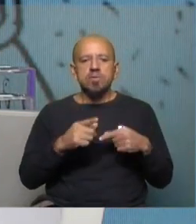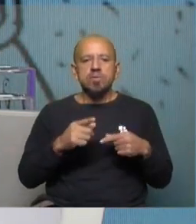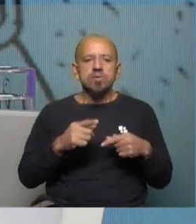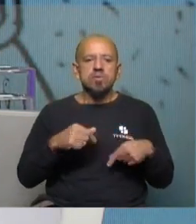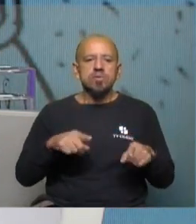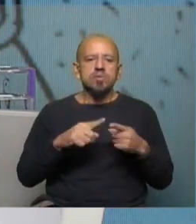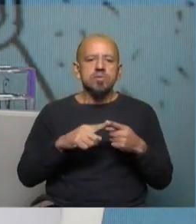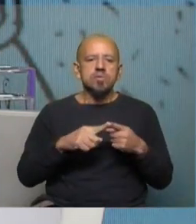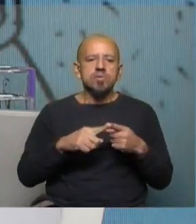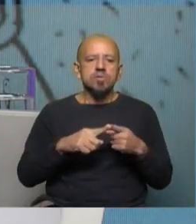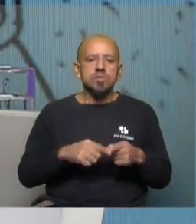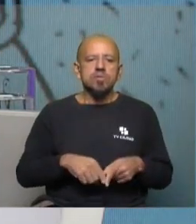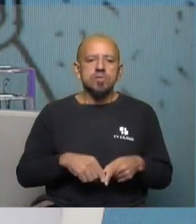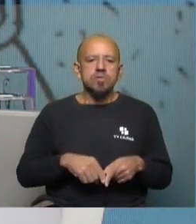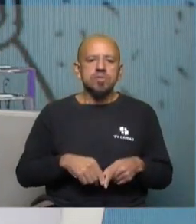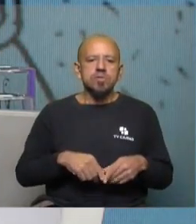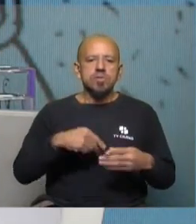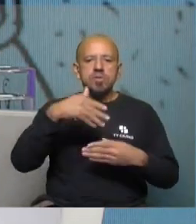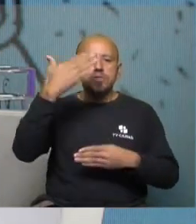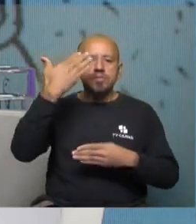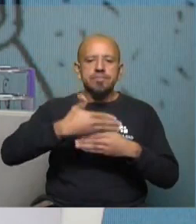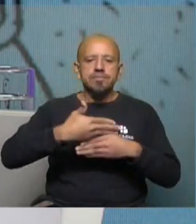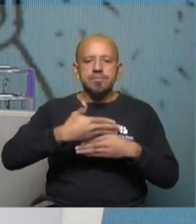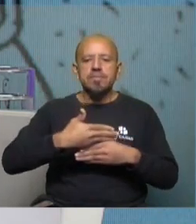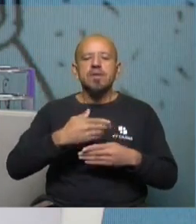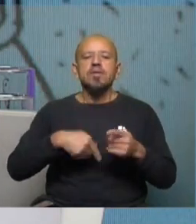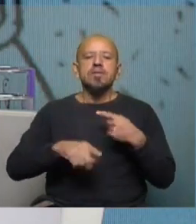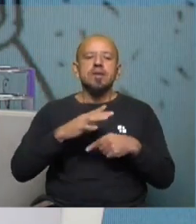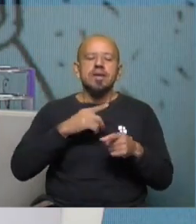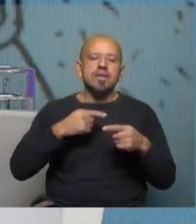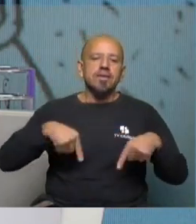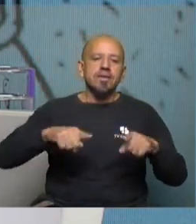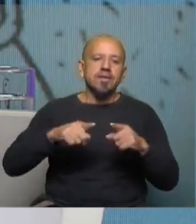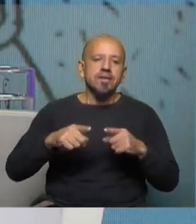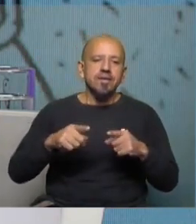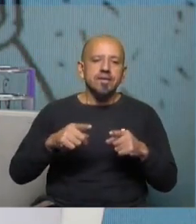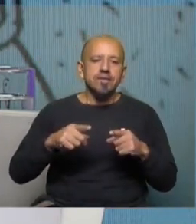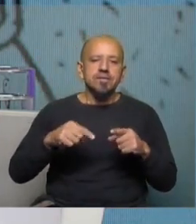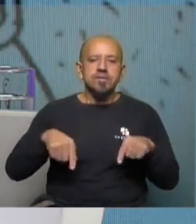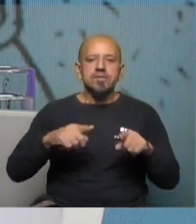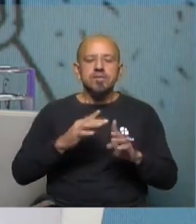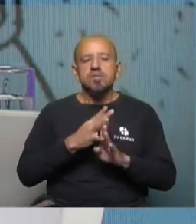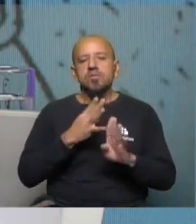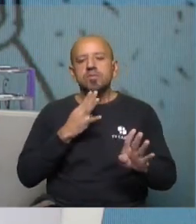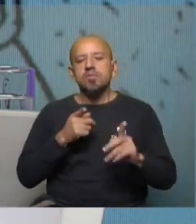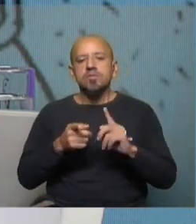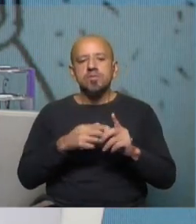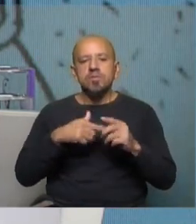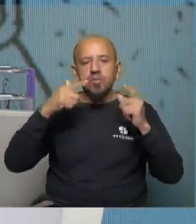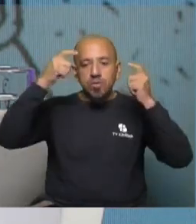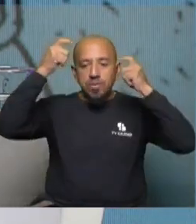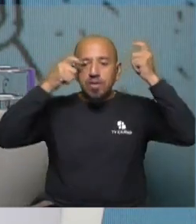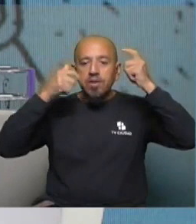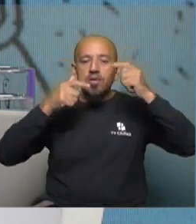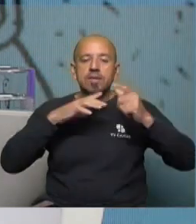en lugar de un venir Está sosteniendo una guillotina para para hornearlo y está en una en una hilera de marineros que están por abordar el